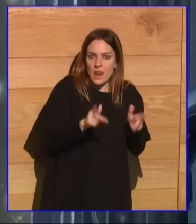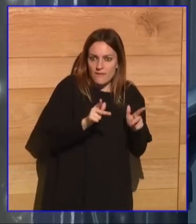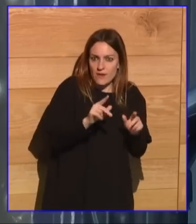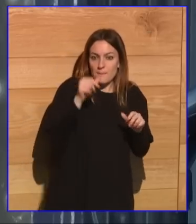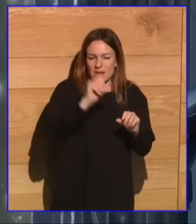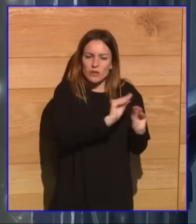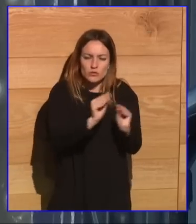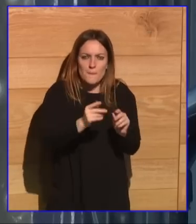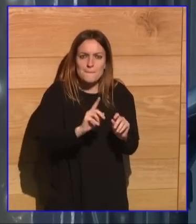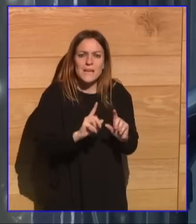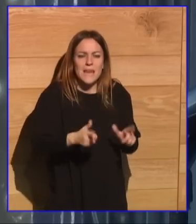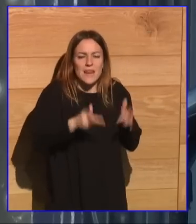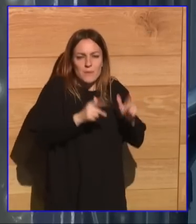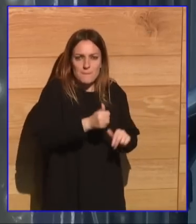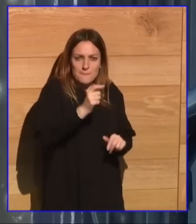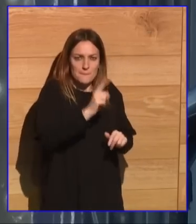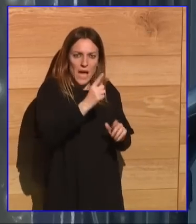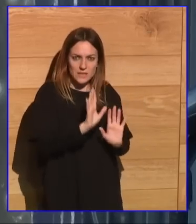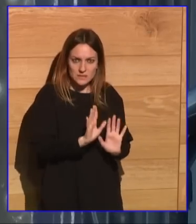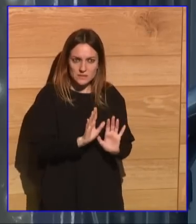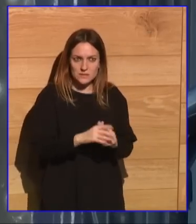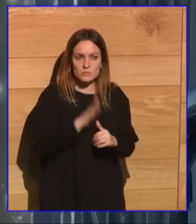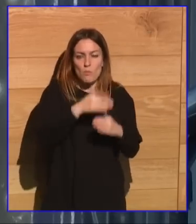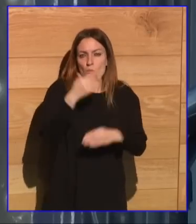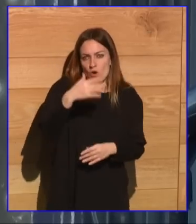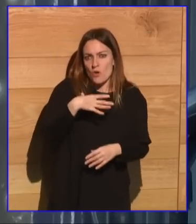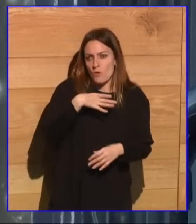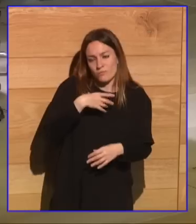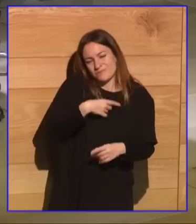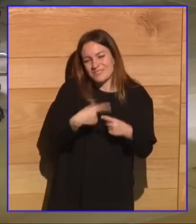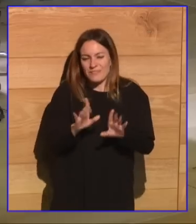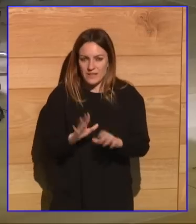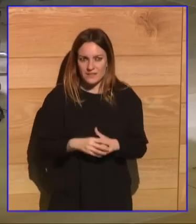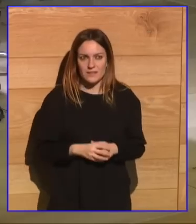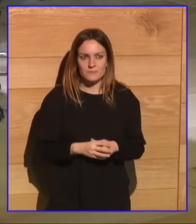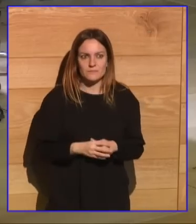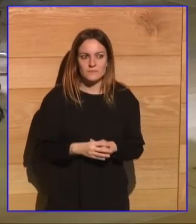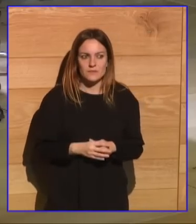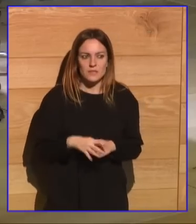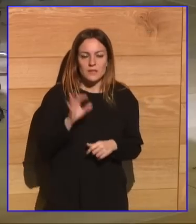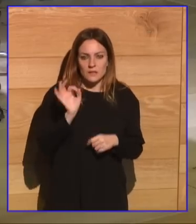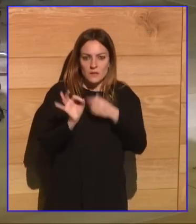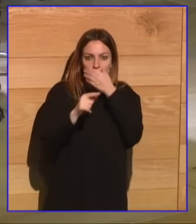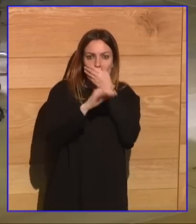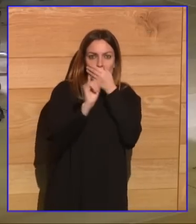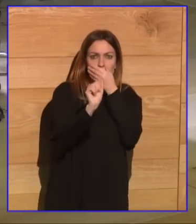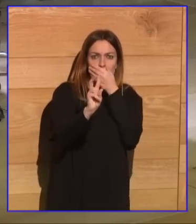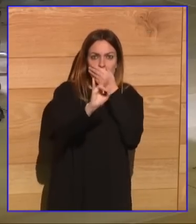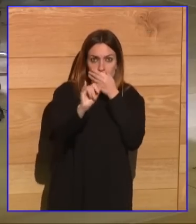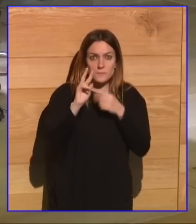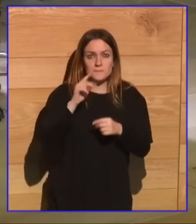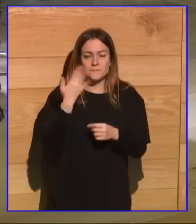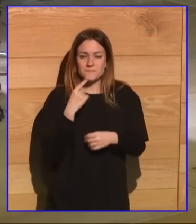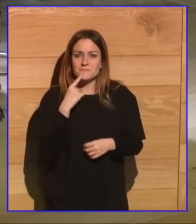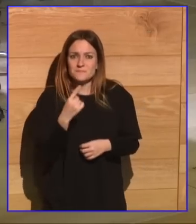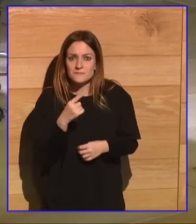historia de Parker? Porque de Muro no puede contar para esto. Sí que es verdad que se ve eso, lo que decía Javi, ¿no? Que esa fotografía